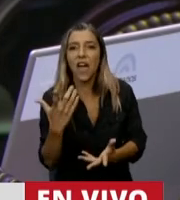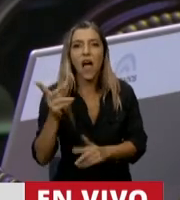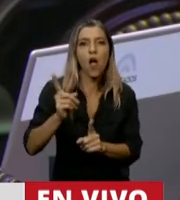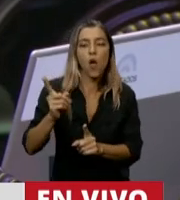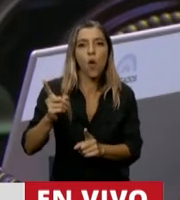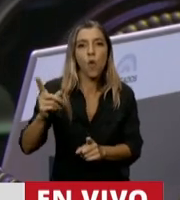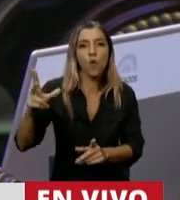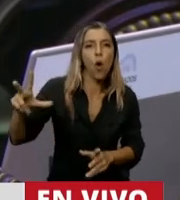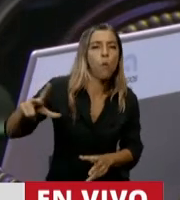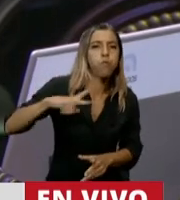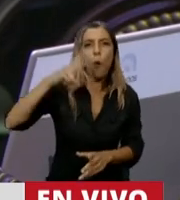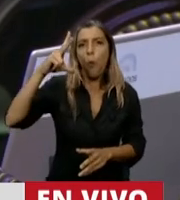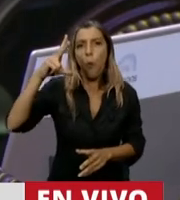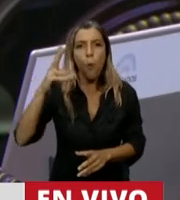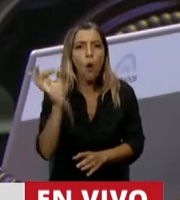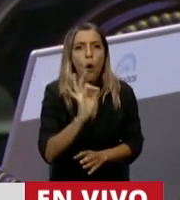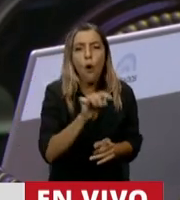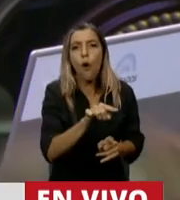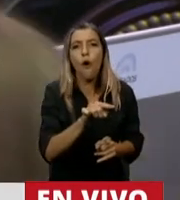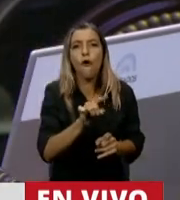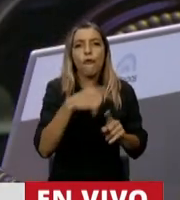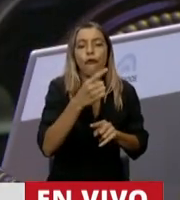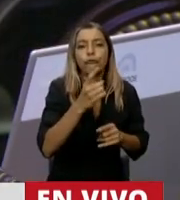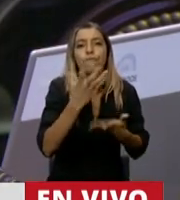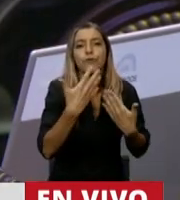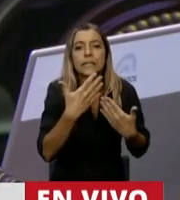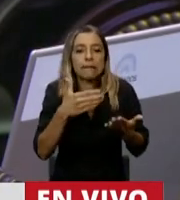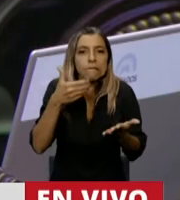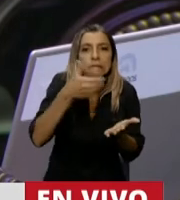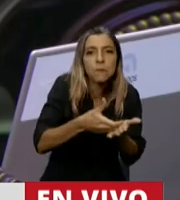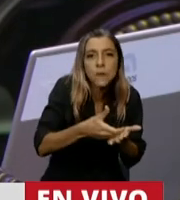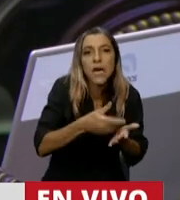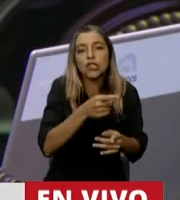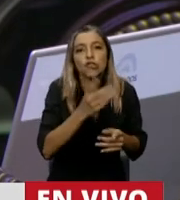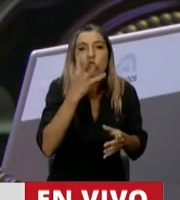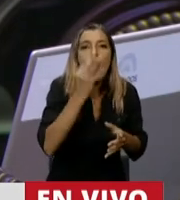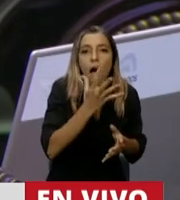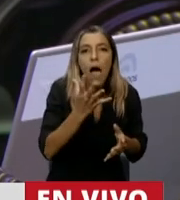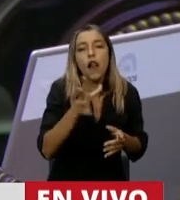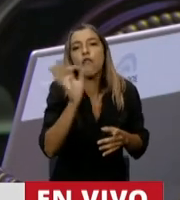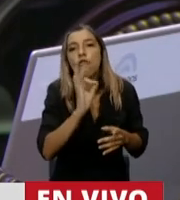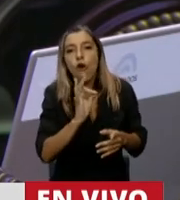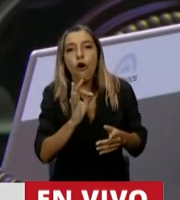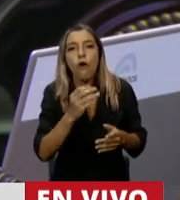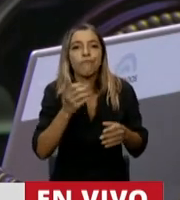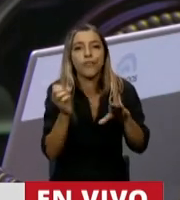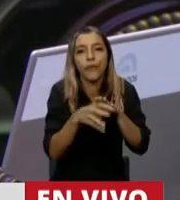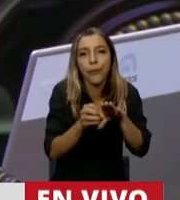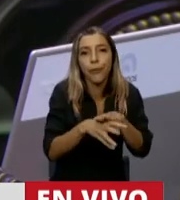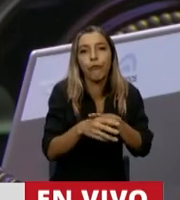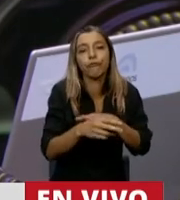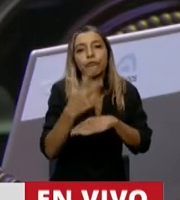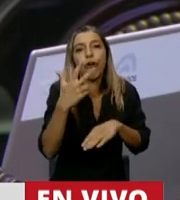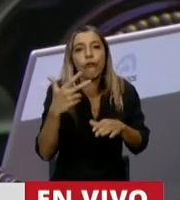es una inversión financiera, tener depositado 3 millones de dólares o 5 millones de dólares, o una